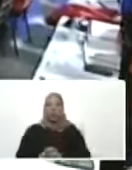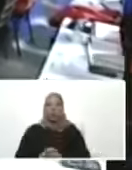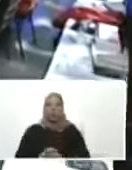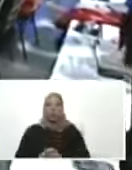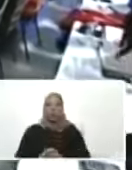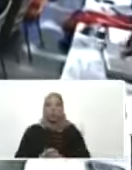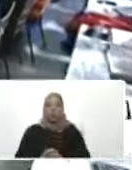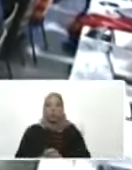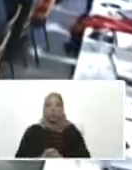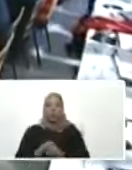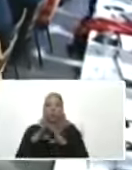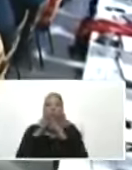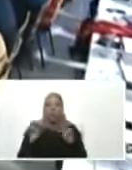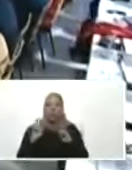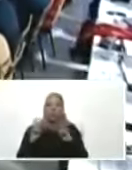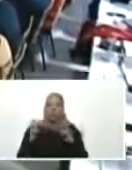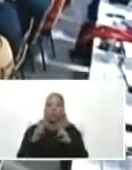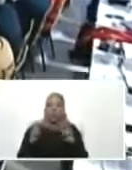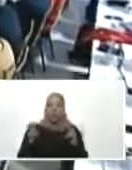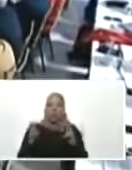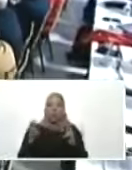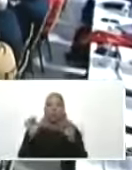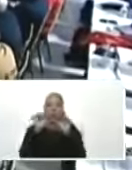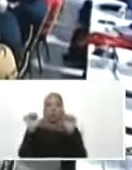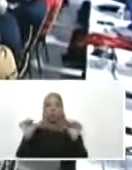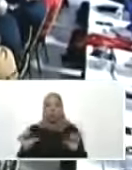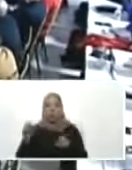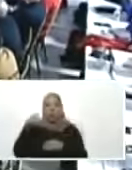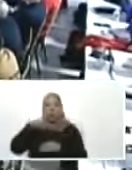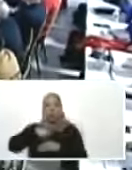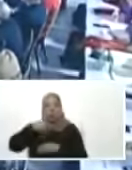Está todo el tema de la estrategia electoral.